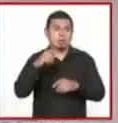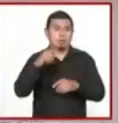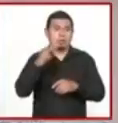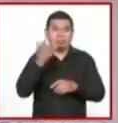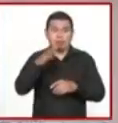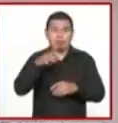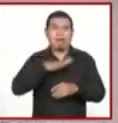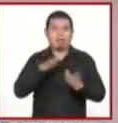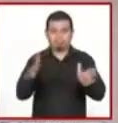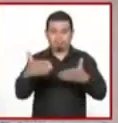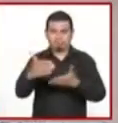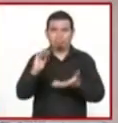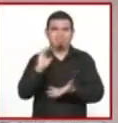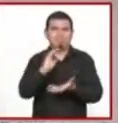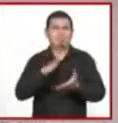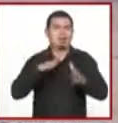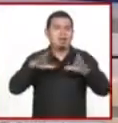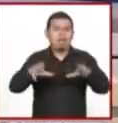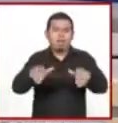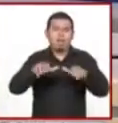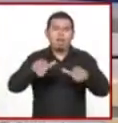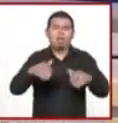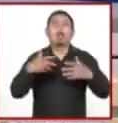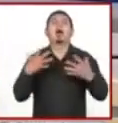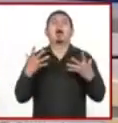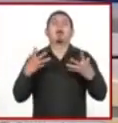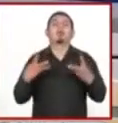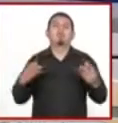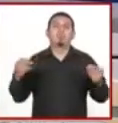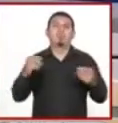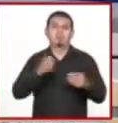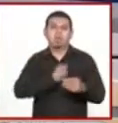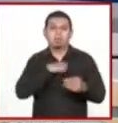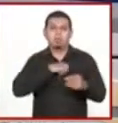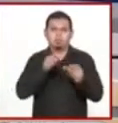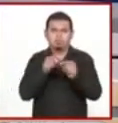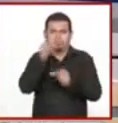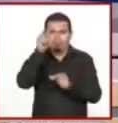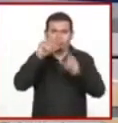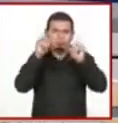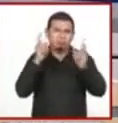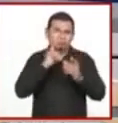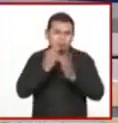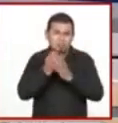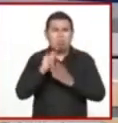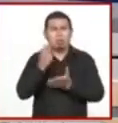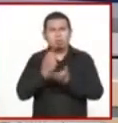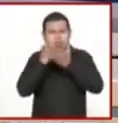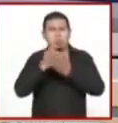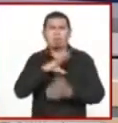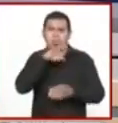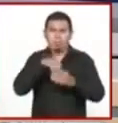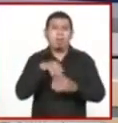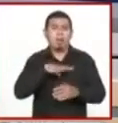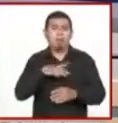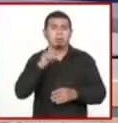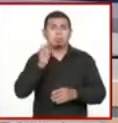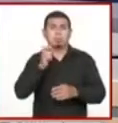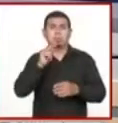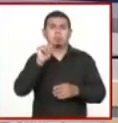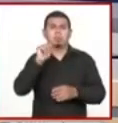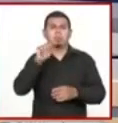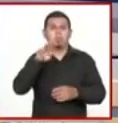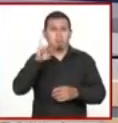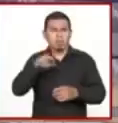especiales que incluyen masajes relajantes, sanación de útero y otras terapias alternativas. También dijo que aceptan Tumín.